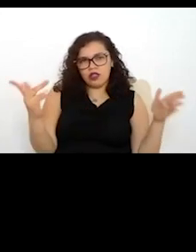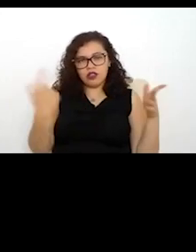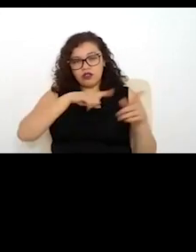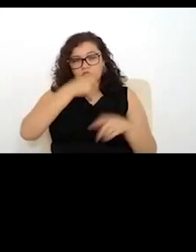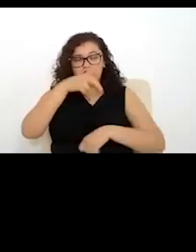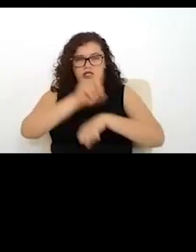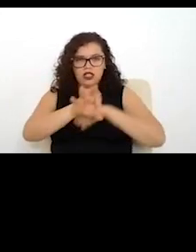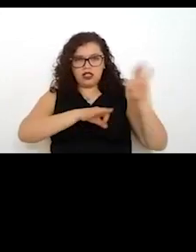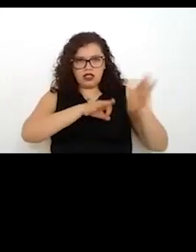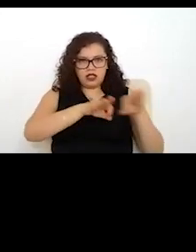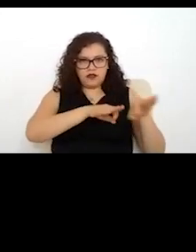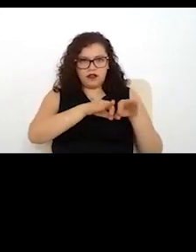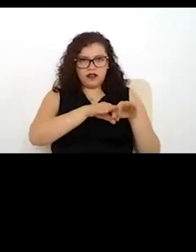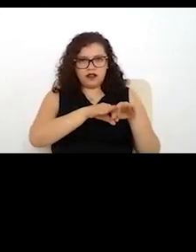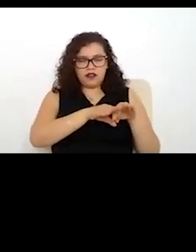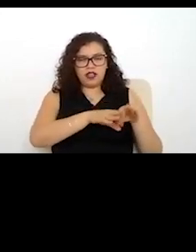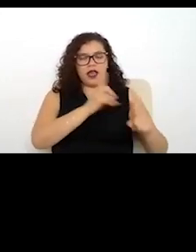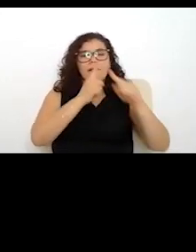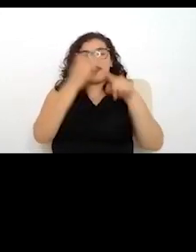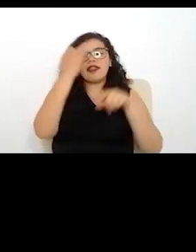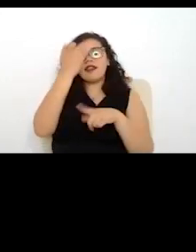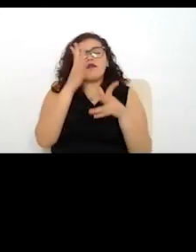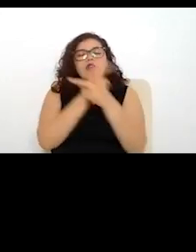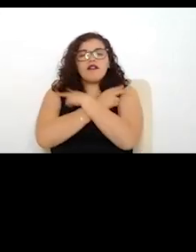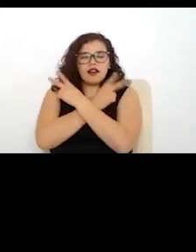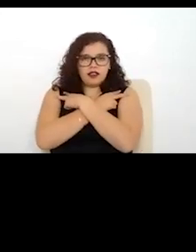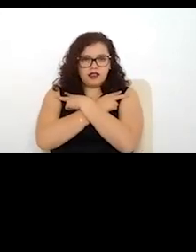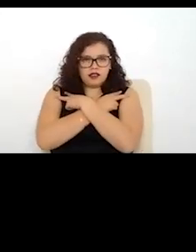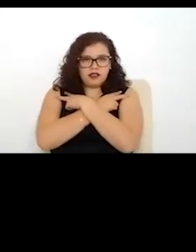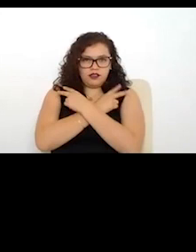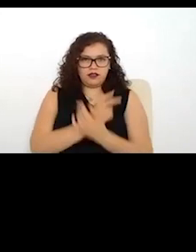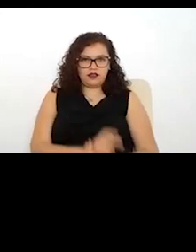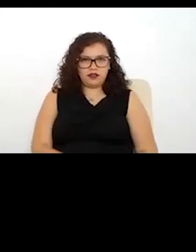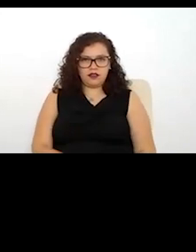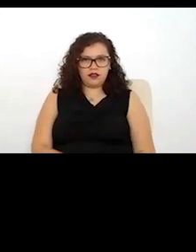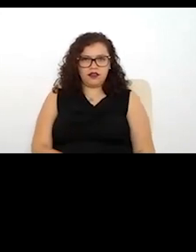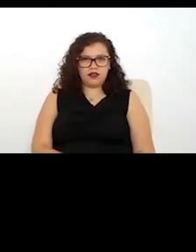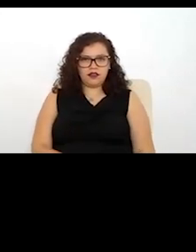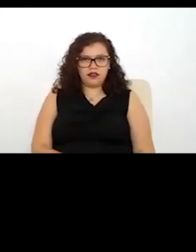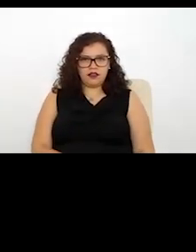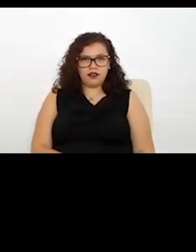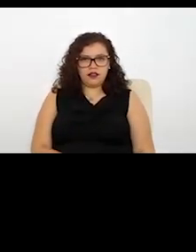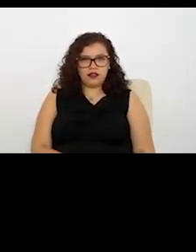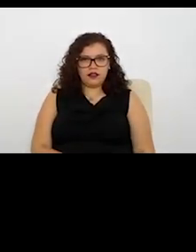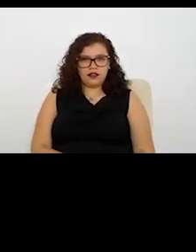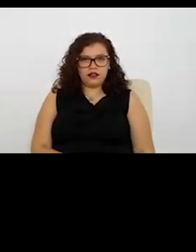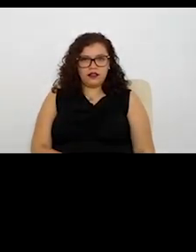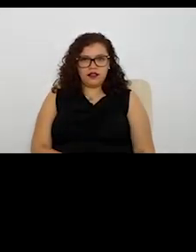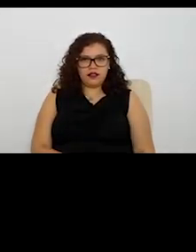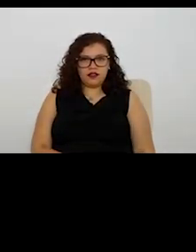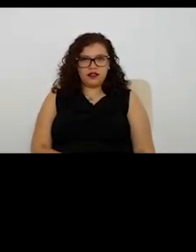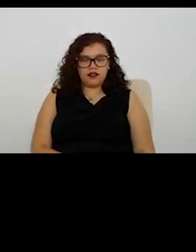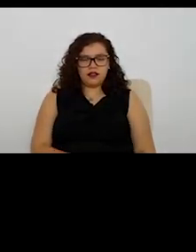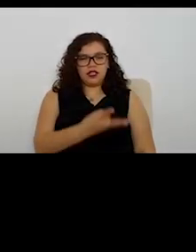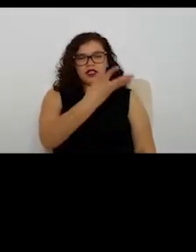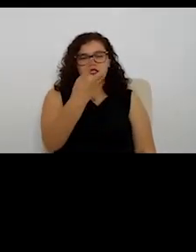trabajamos, está acumulándose un porcentaje del factor de esos días de vacaciones.